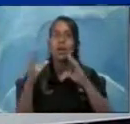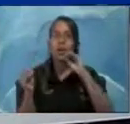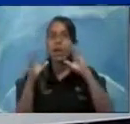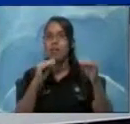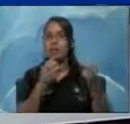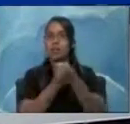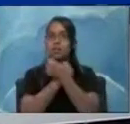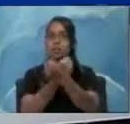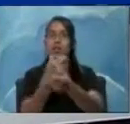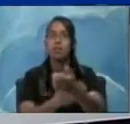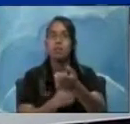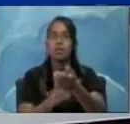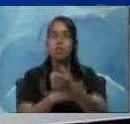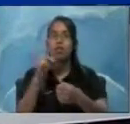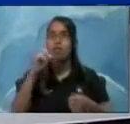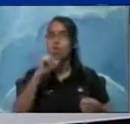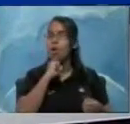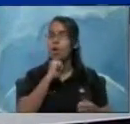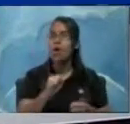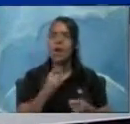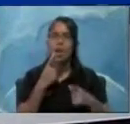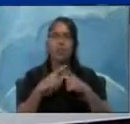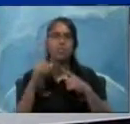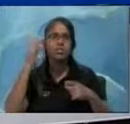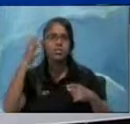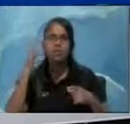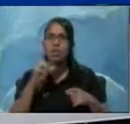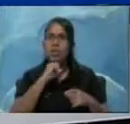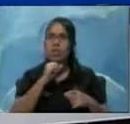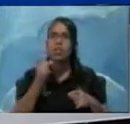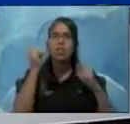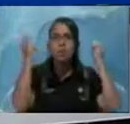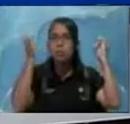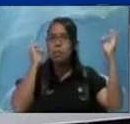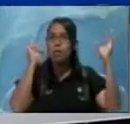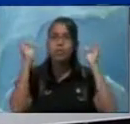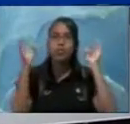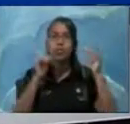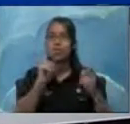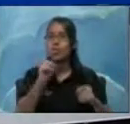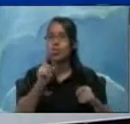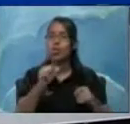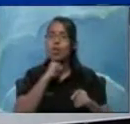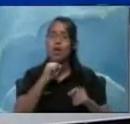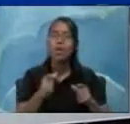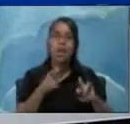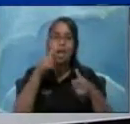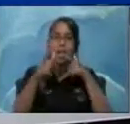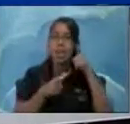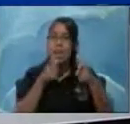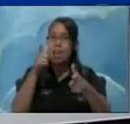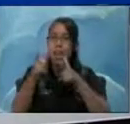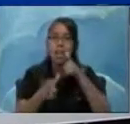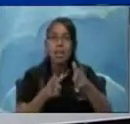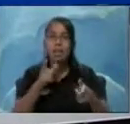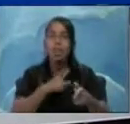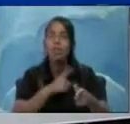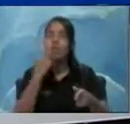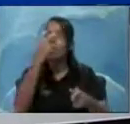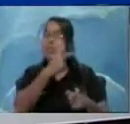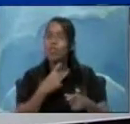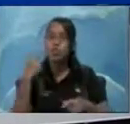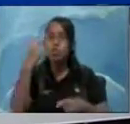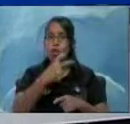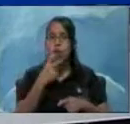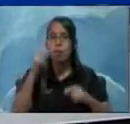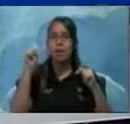amados hermanos no era una jerigonza no era un Ta no eran lenguas lenguas idiomas